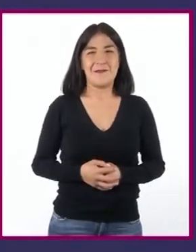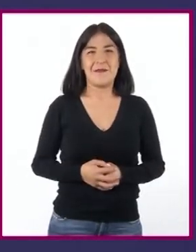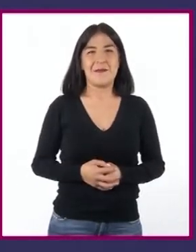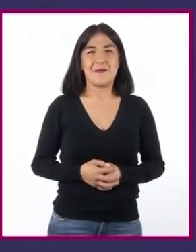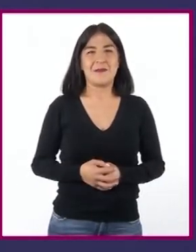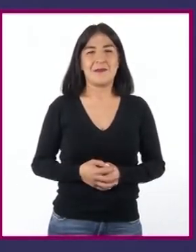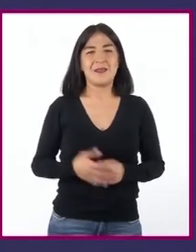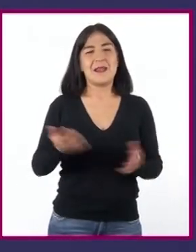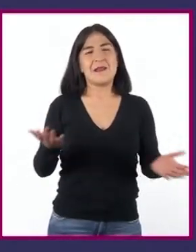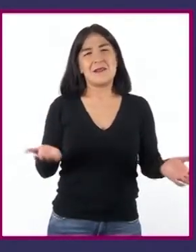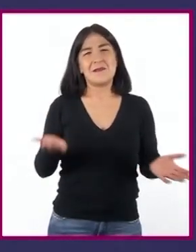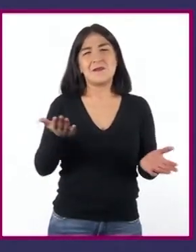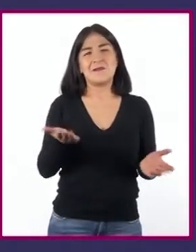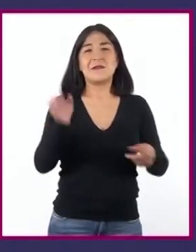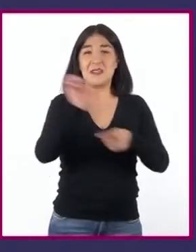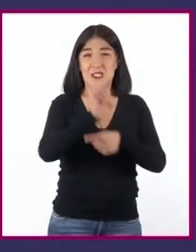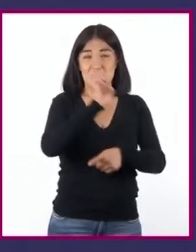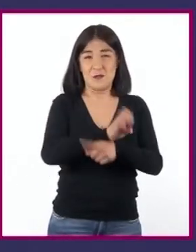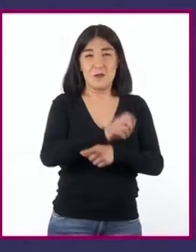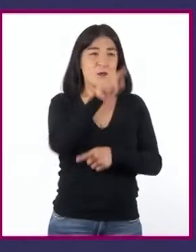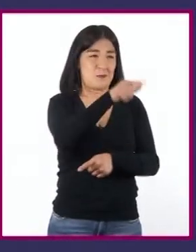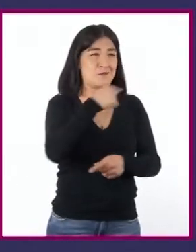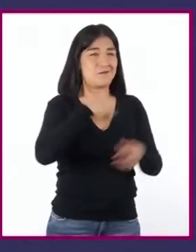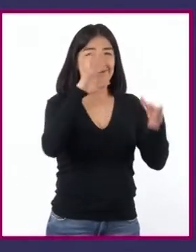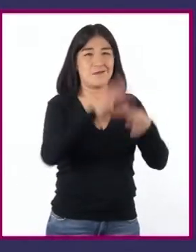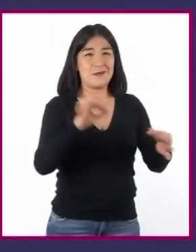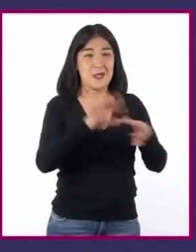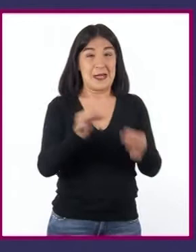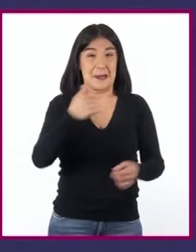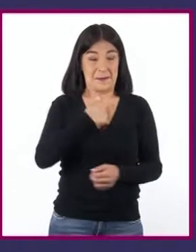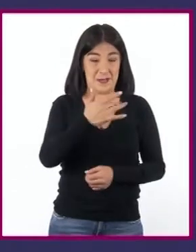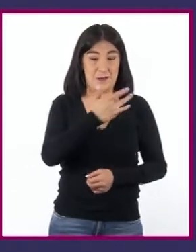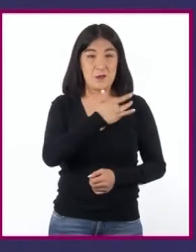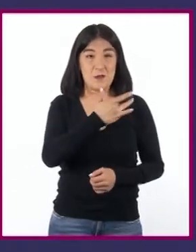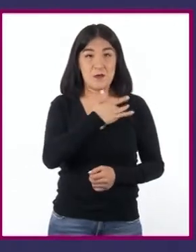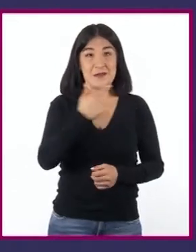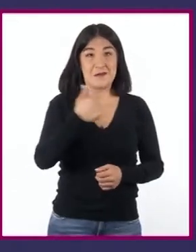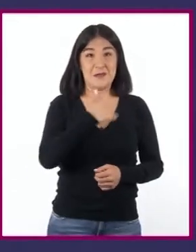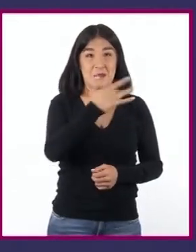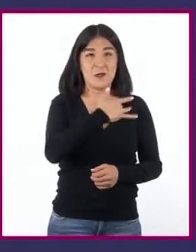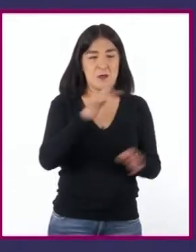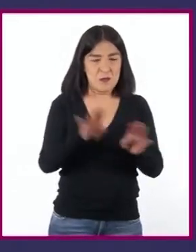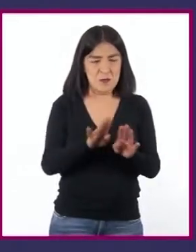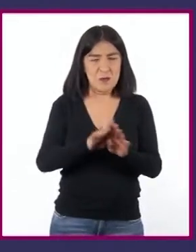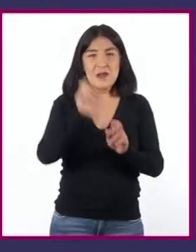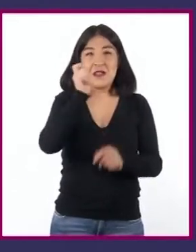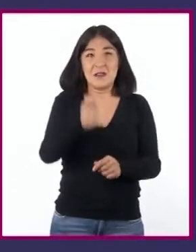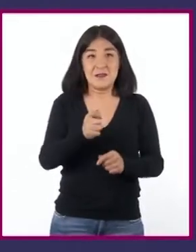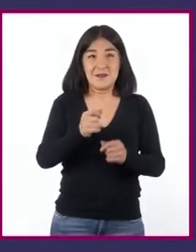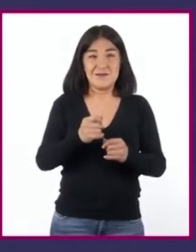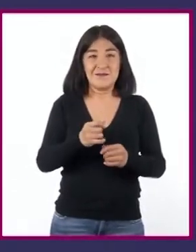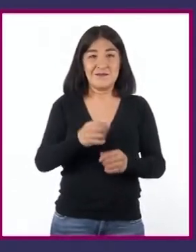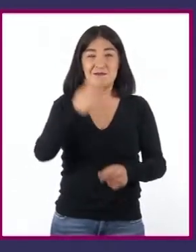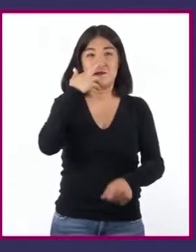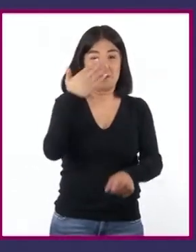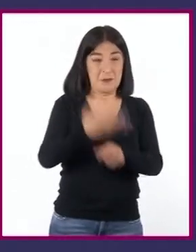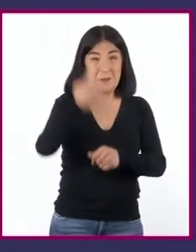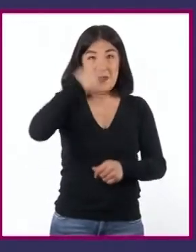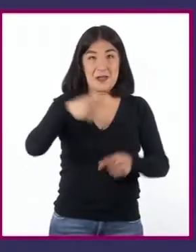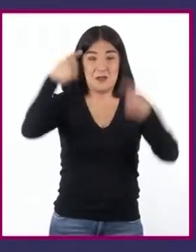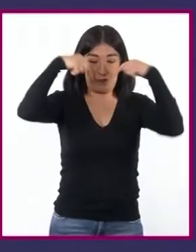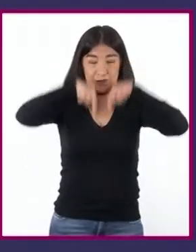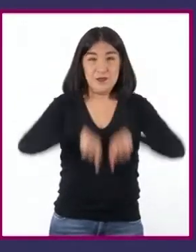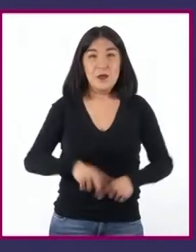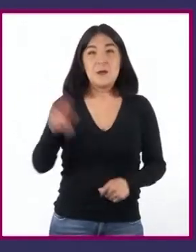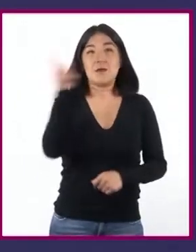Entonces me está diciendo que mi corazón que mi corazón se encarga de alimentar y llevar oxígeno a las células